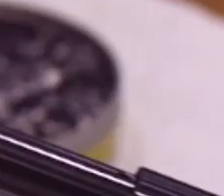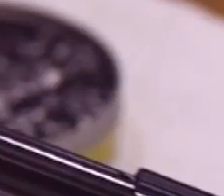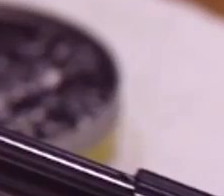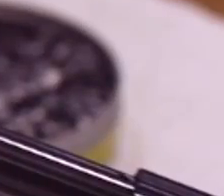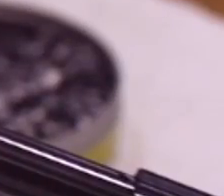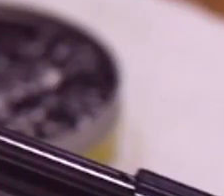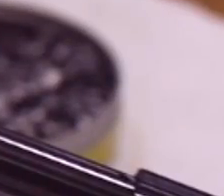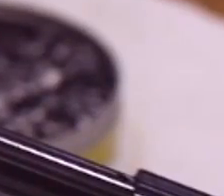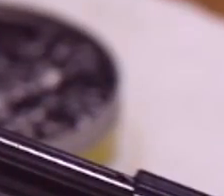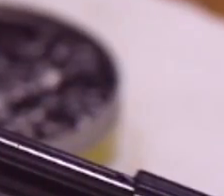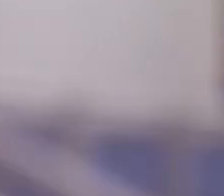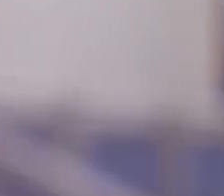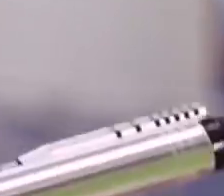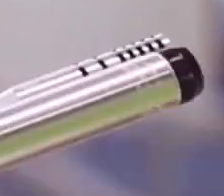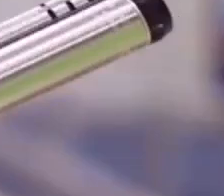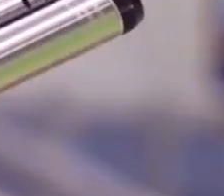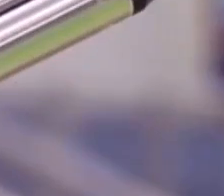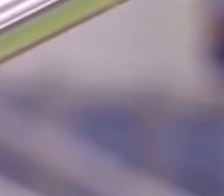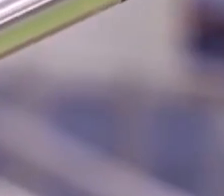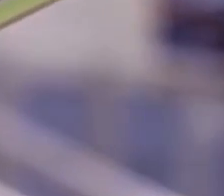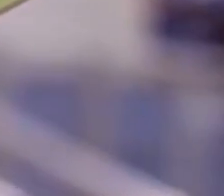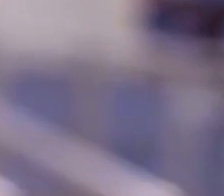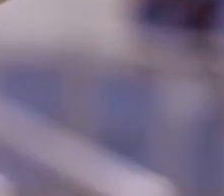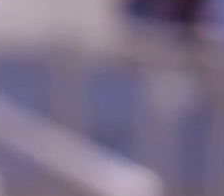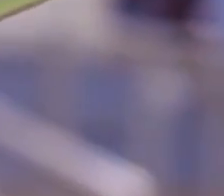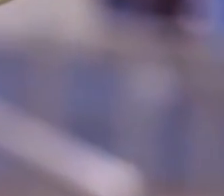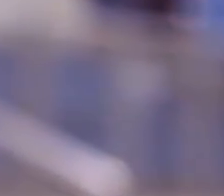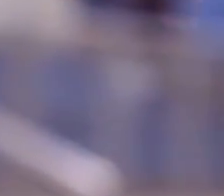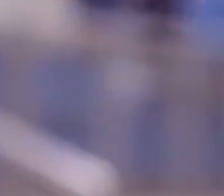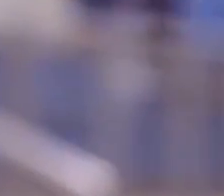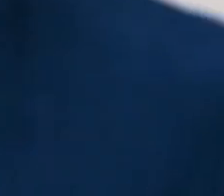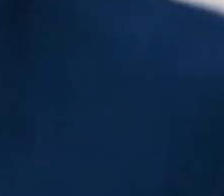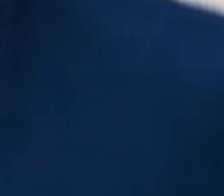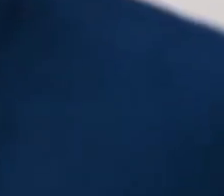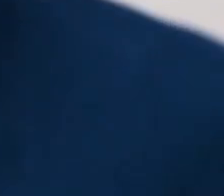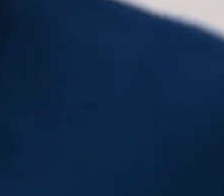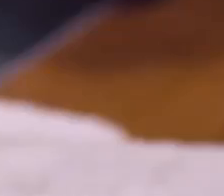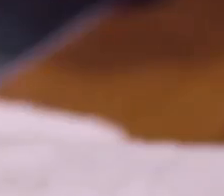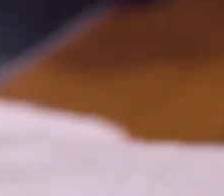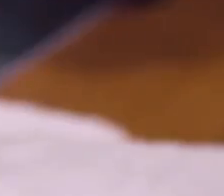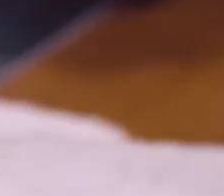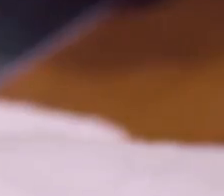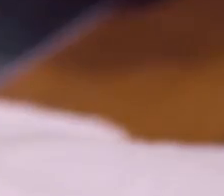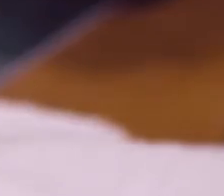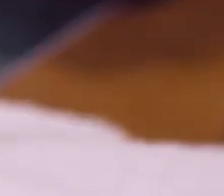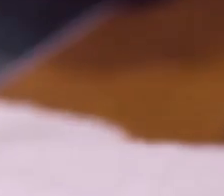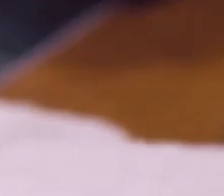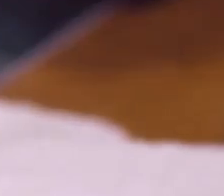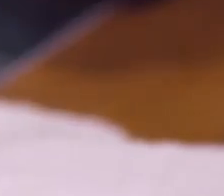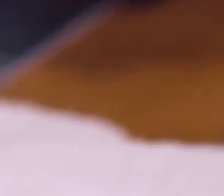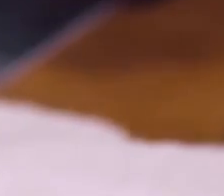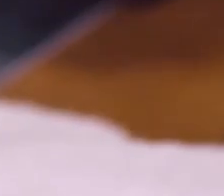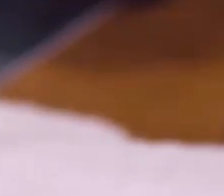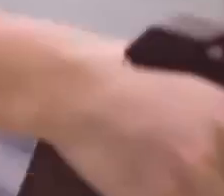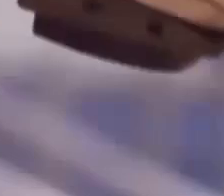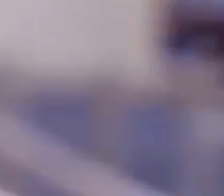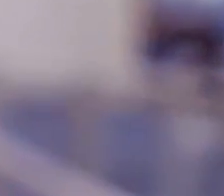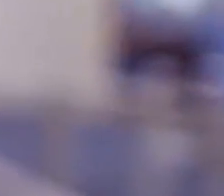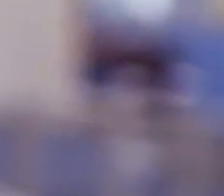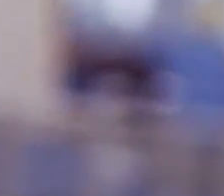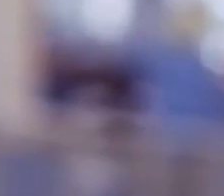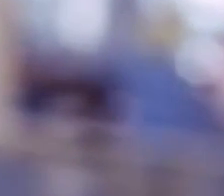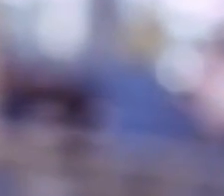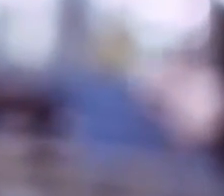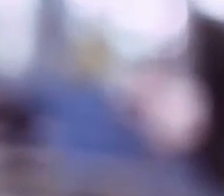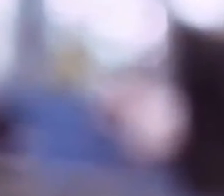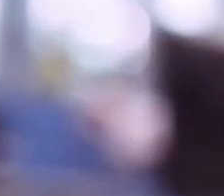olímpica se pone en práctica y literalmente se discrimina, ¿no? Este En video función lo de- podemos ver en la red. Esto lo podemos ver en la red y Ya. hay una